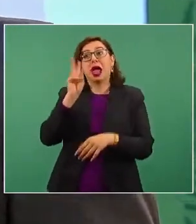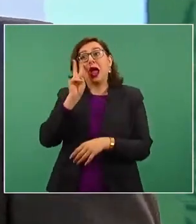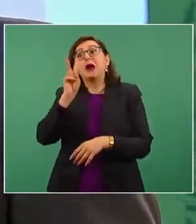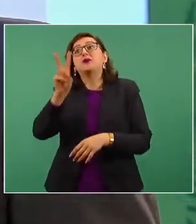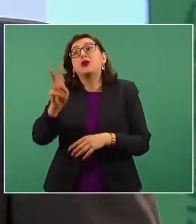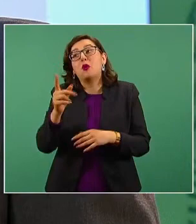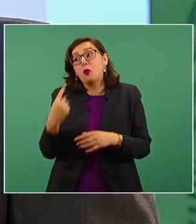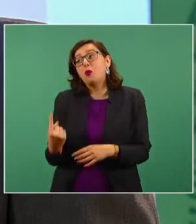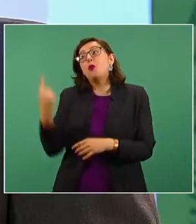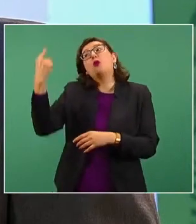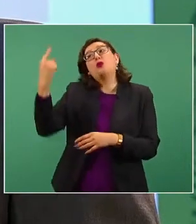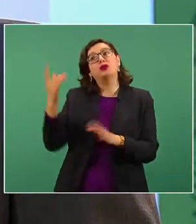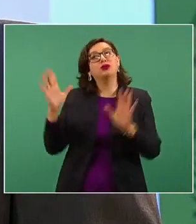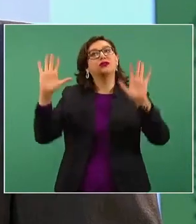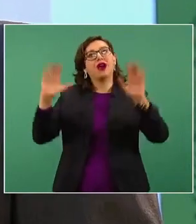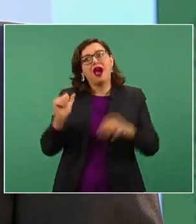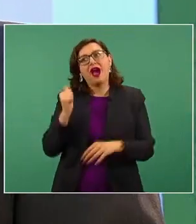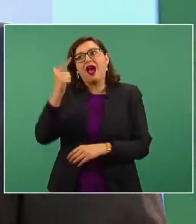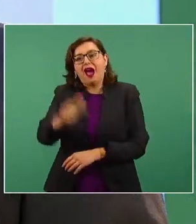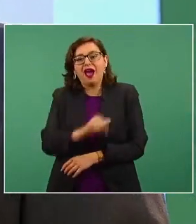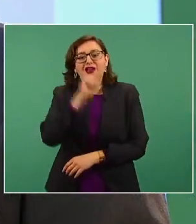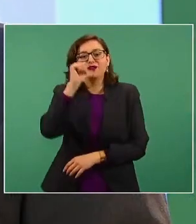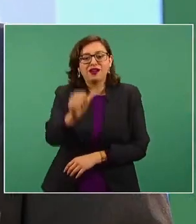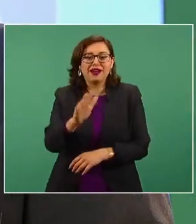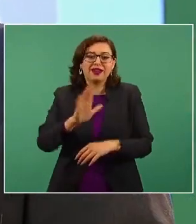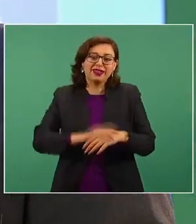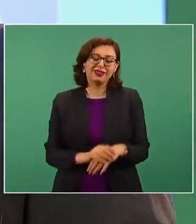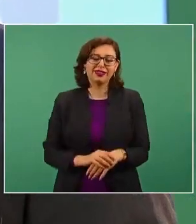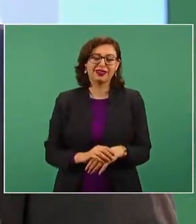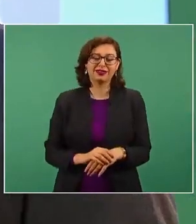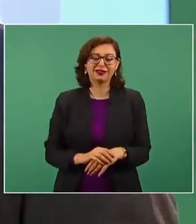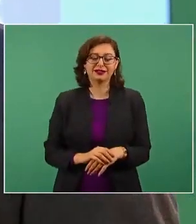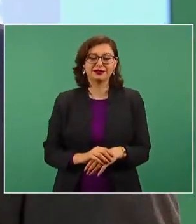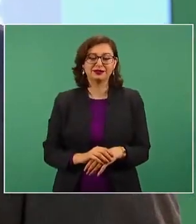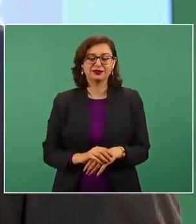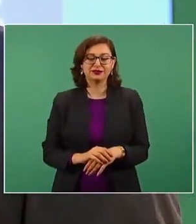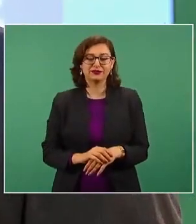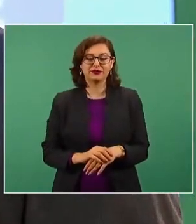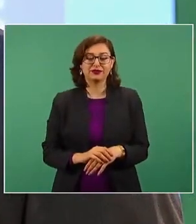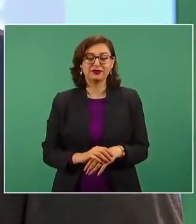de la campaña. O sea, ya alguien me está hablando de la campaña.